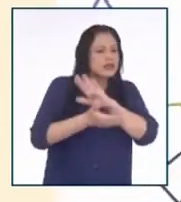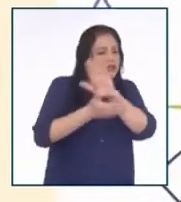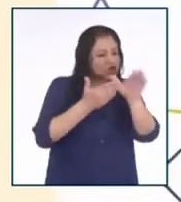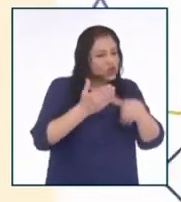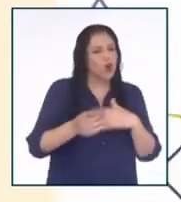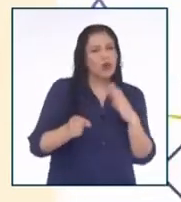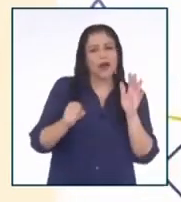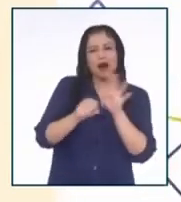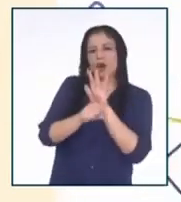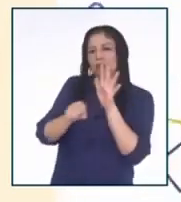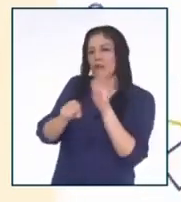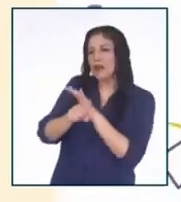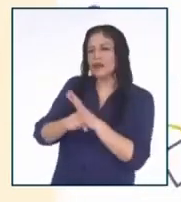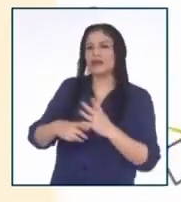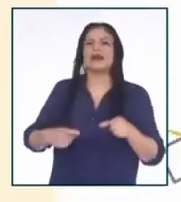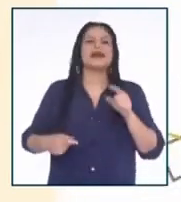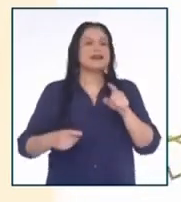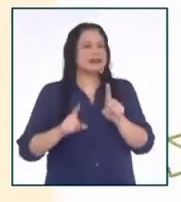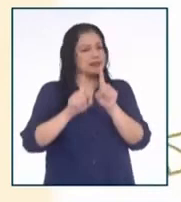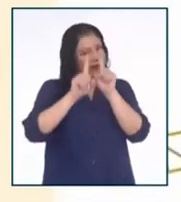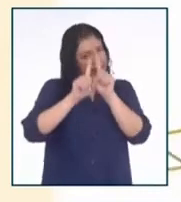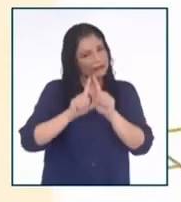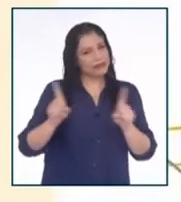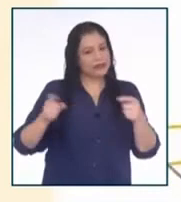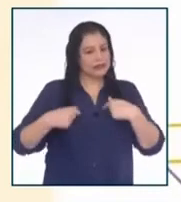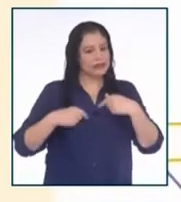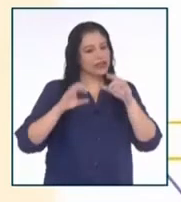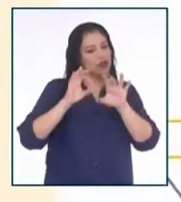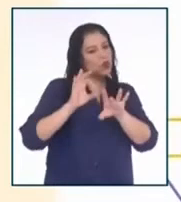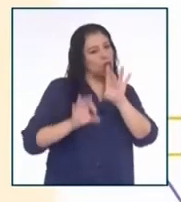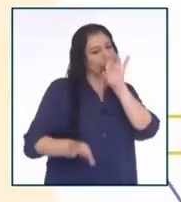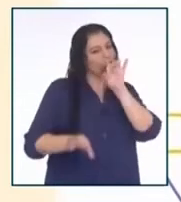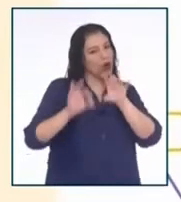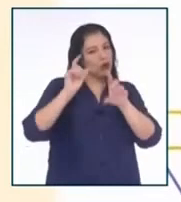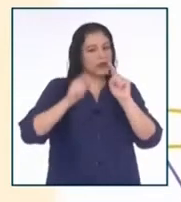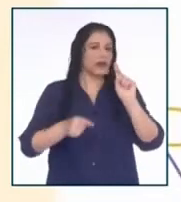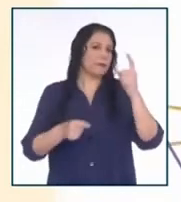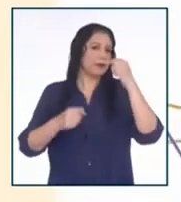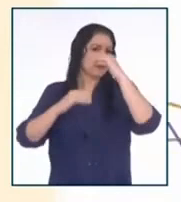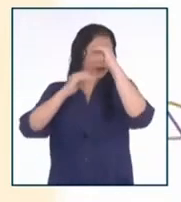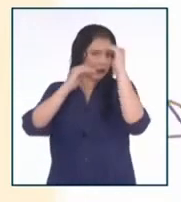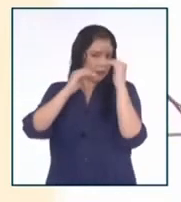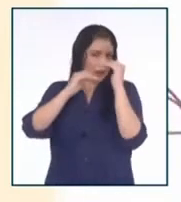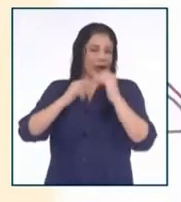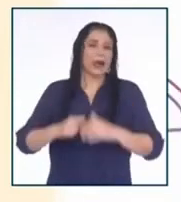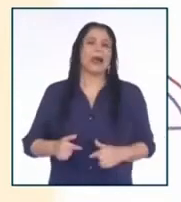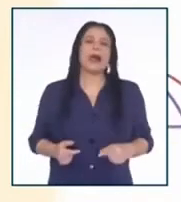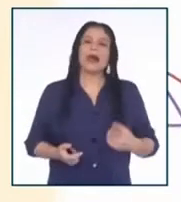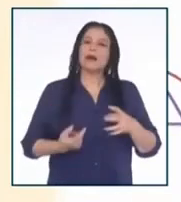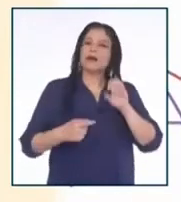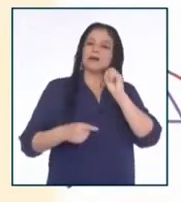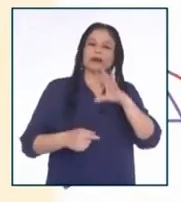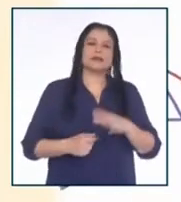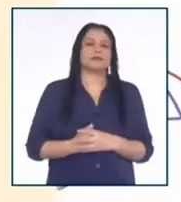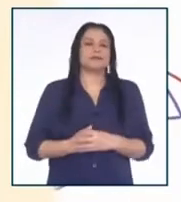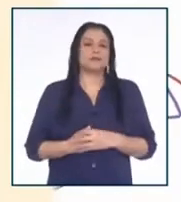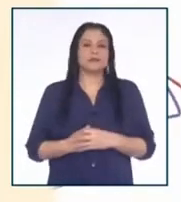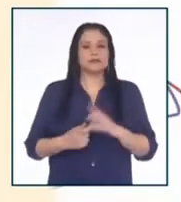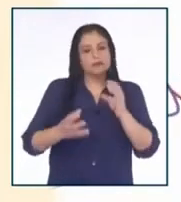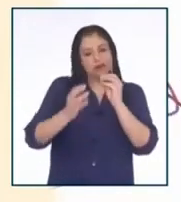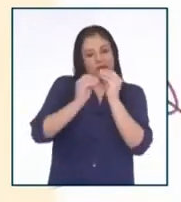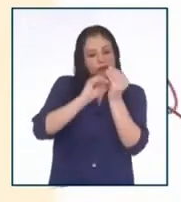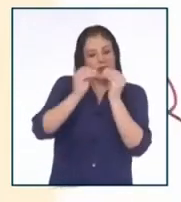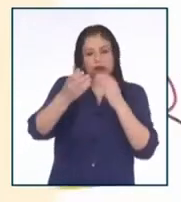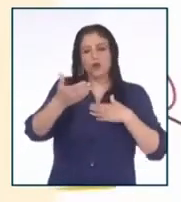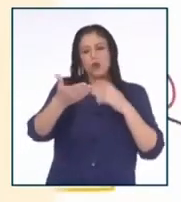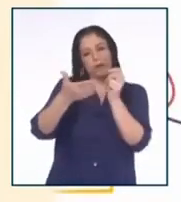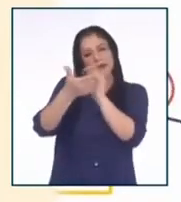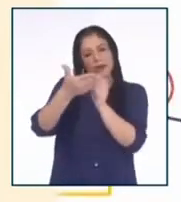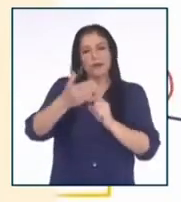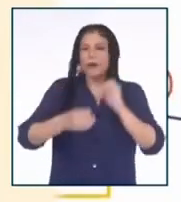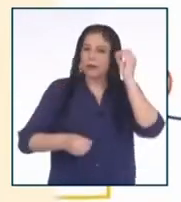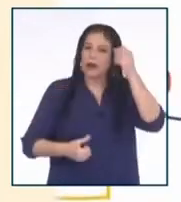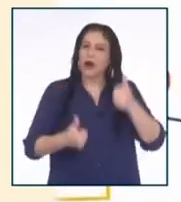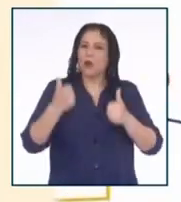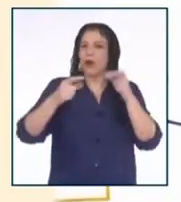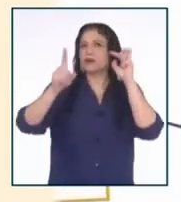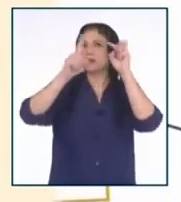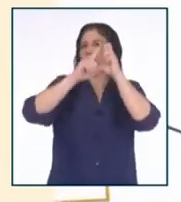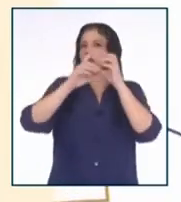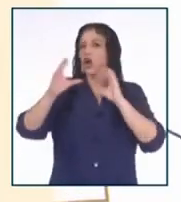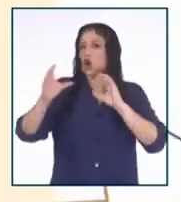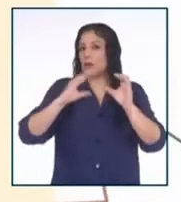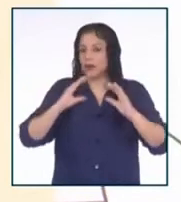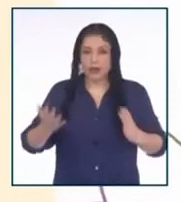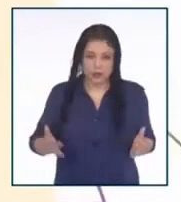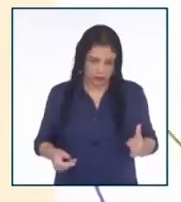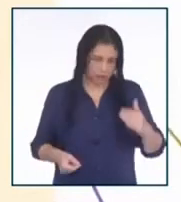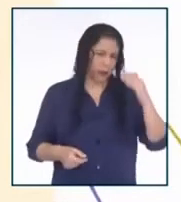Sí, esa es la diferencia que encontré en los niveles del primer criterio. Cuando dice, adecuo mi artículo de opinión al propósito